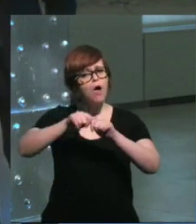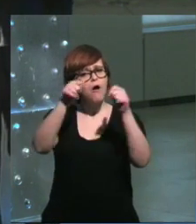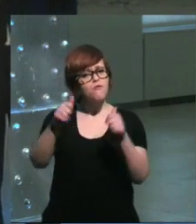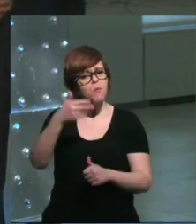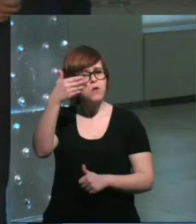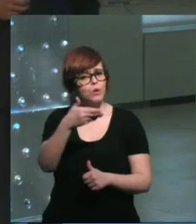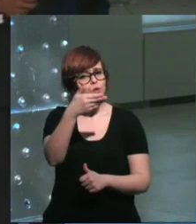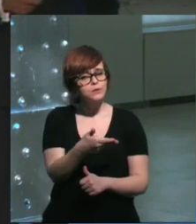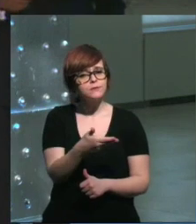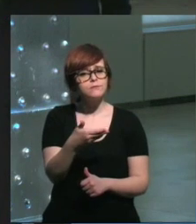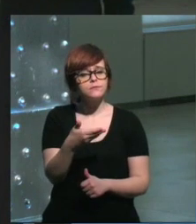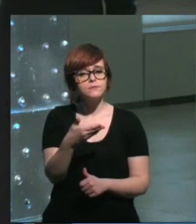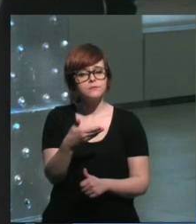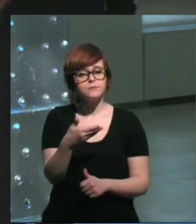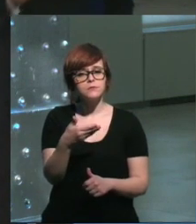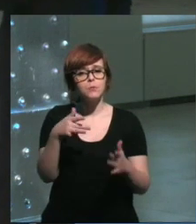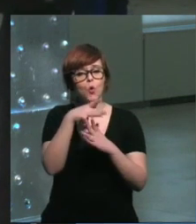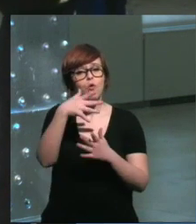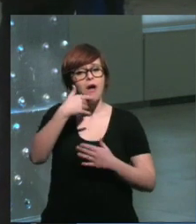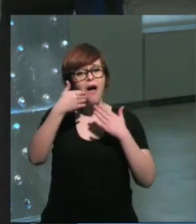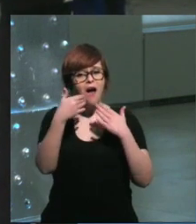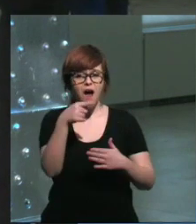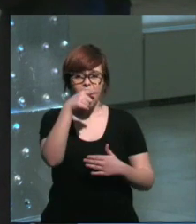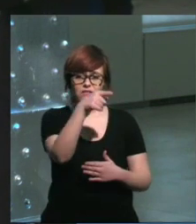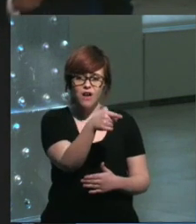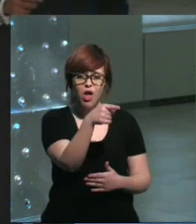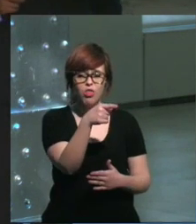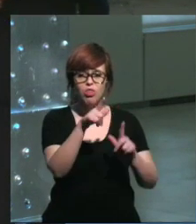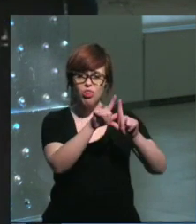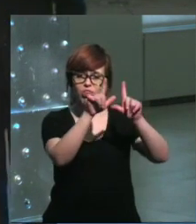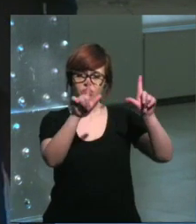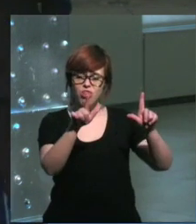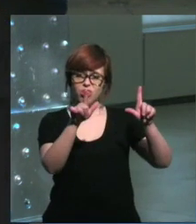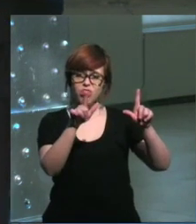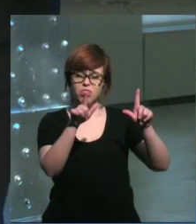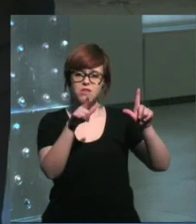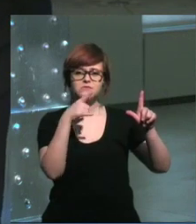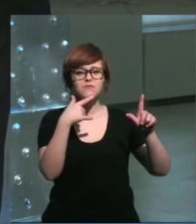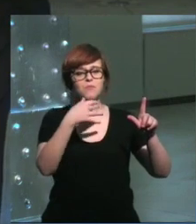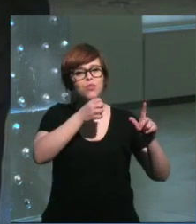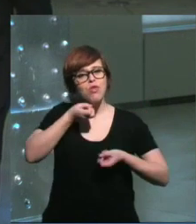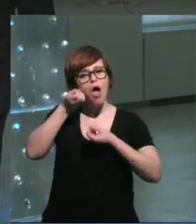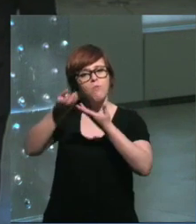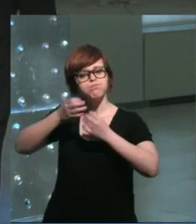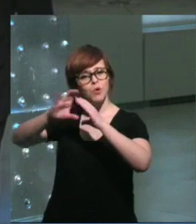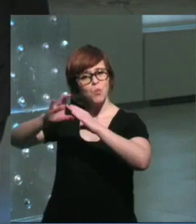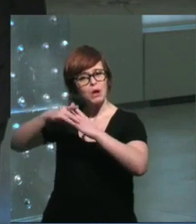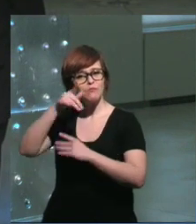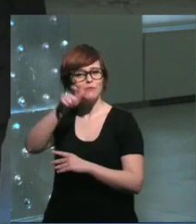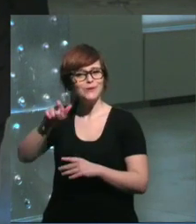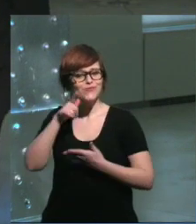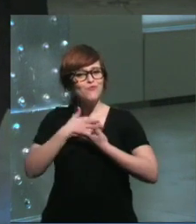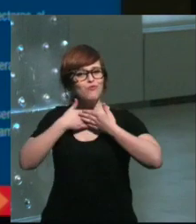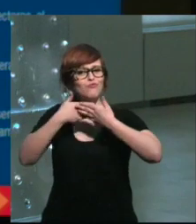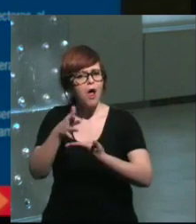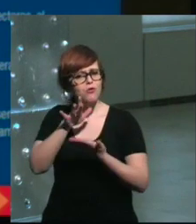porque nos permitía comunicar de forma directa con los simpatizantes, voluntarios, con las personas que querían más